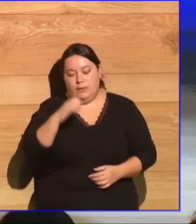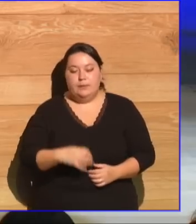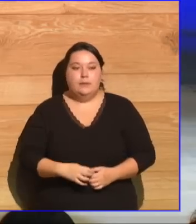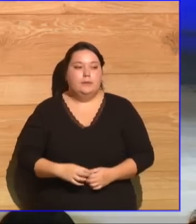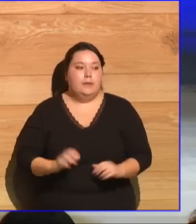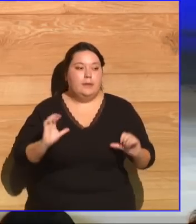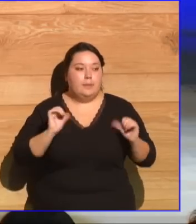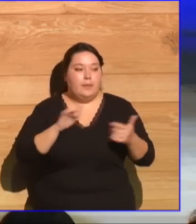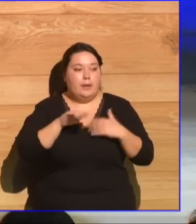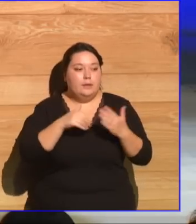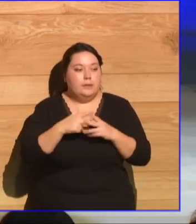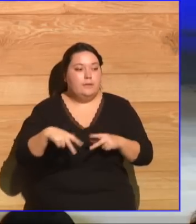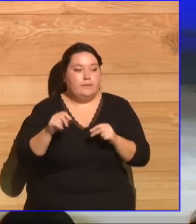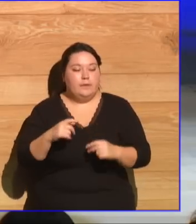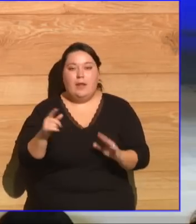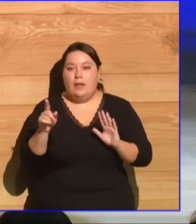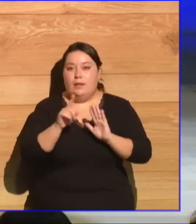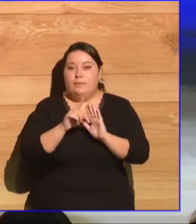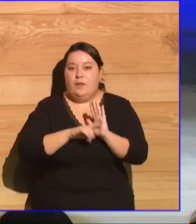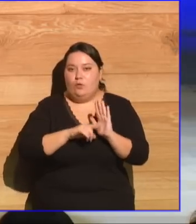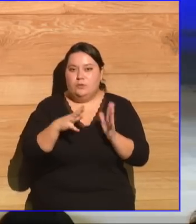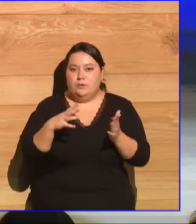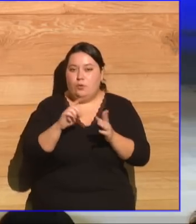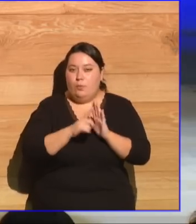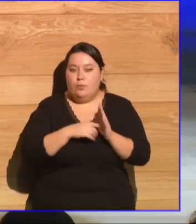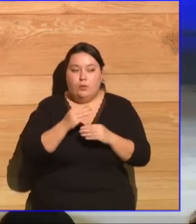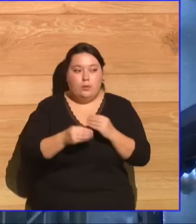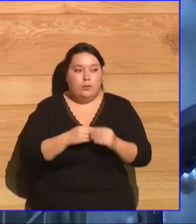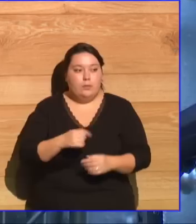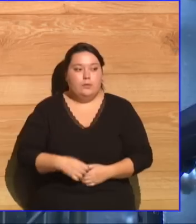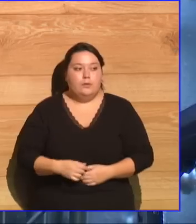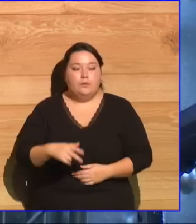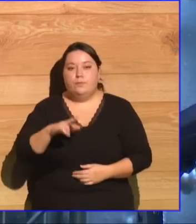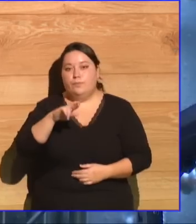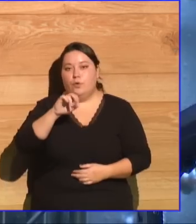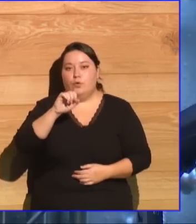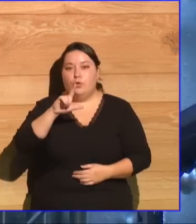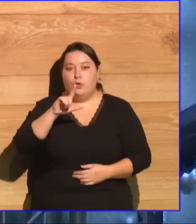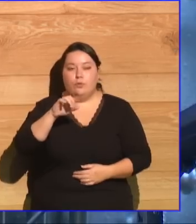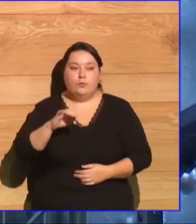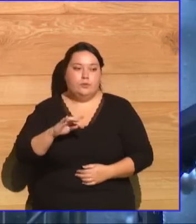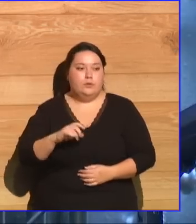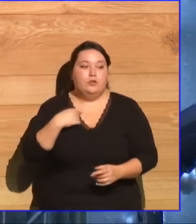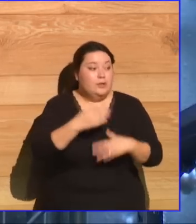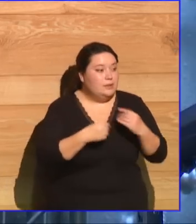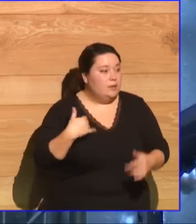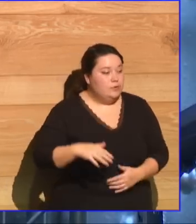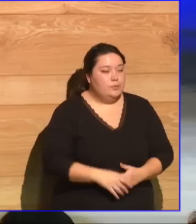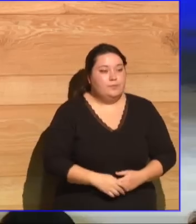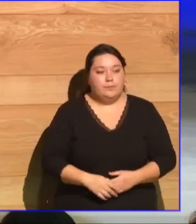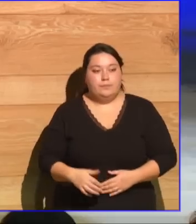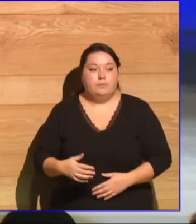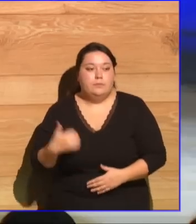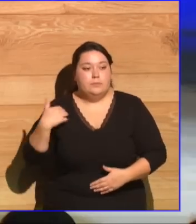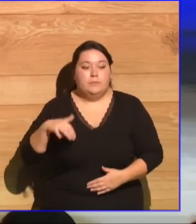diálogos, empezar. ya ha contado diálogos enteros. Enteros. Sí. Y hace así. Rolls Royce Phantom 2. No, te iba a decir que eso ya está hecho. Ah, vale. Eso